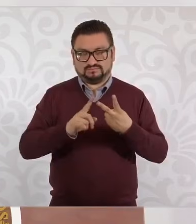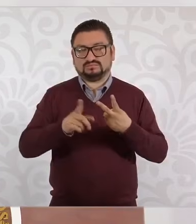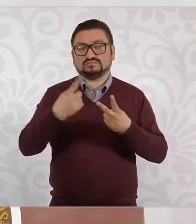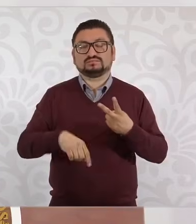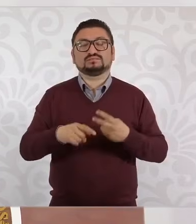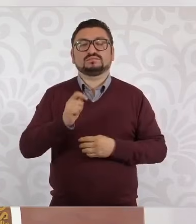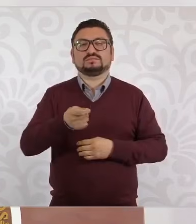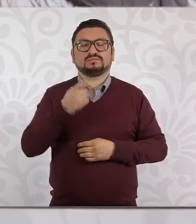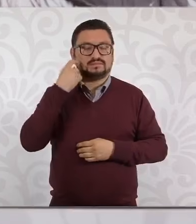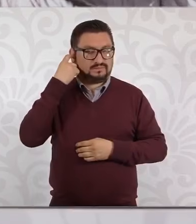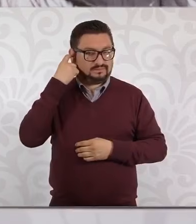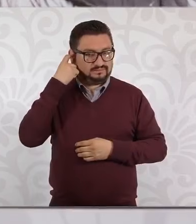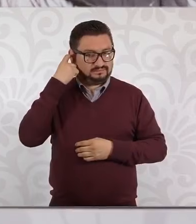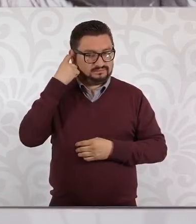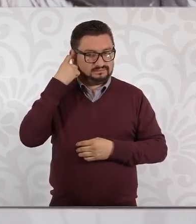algunos